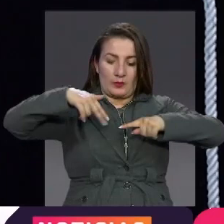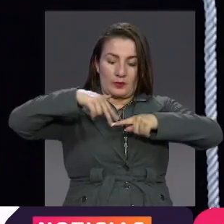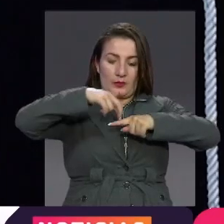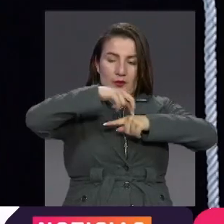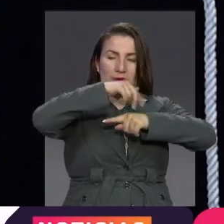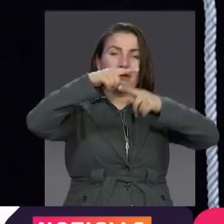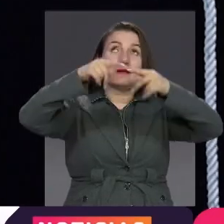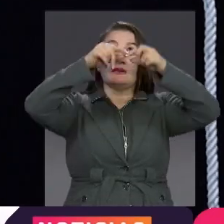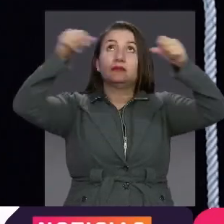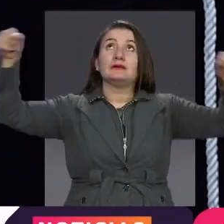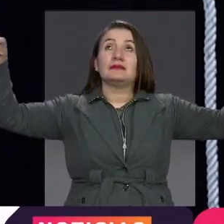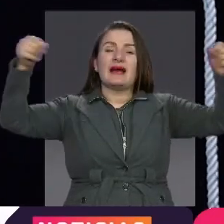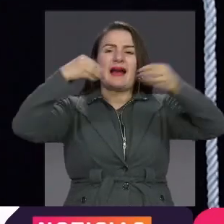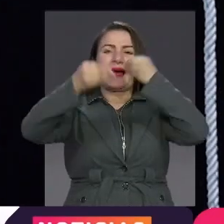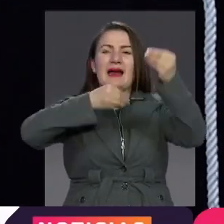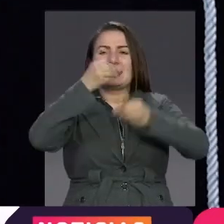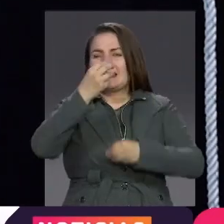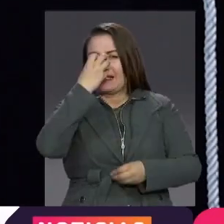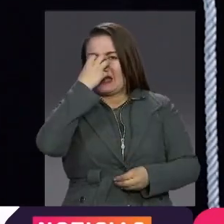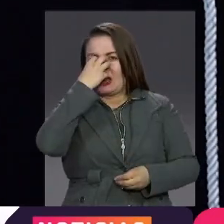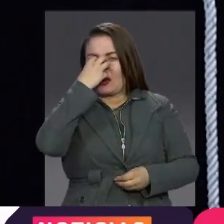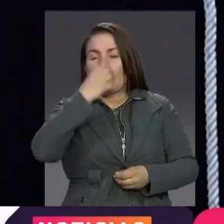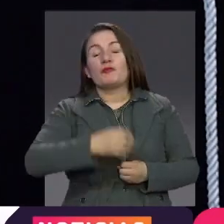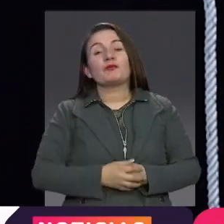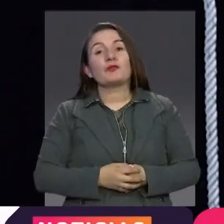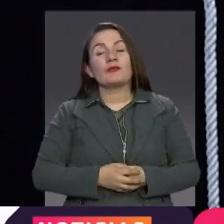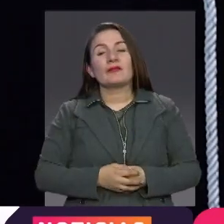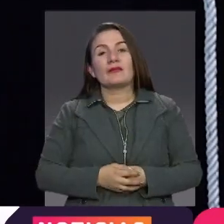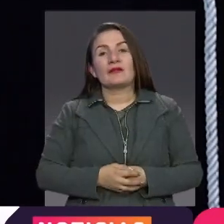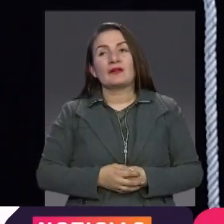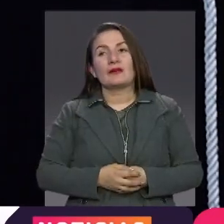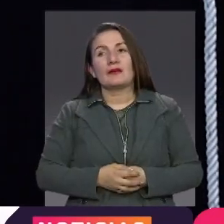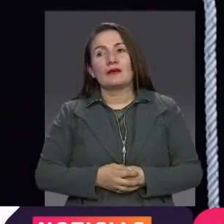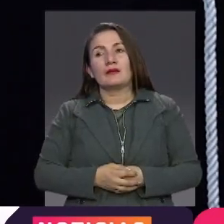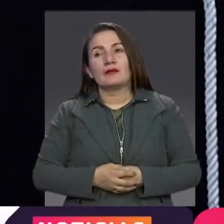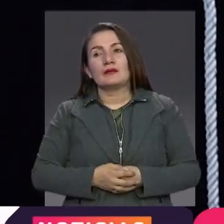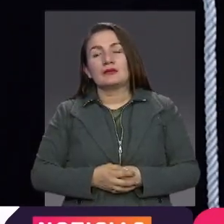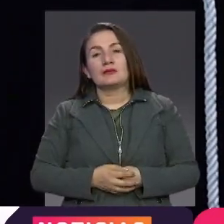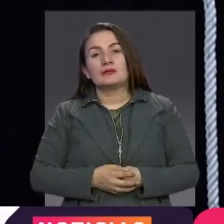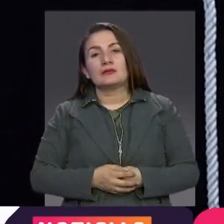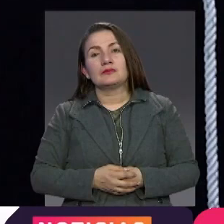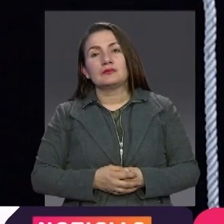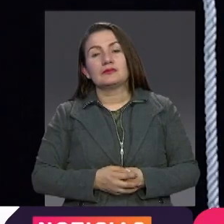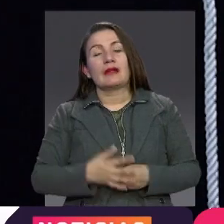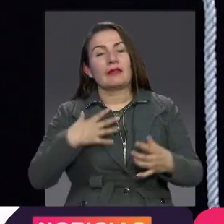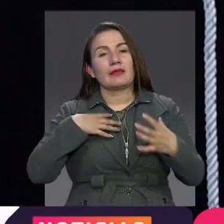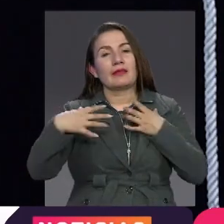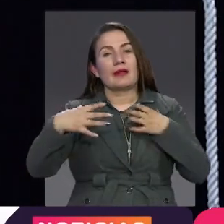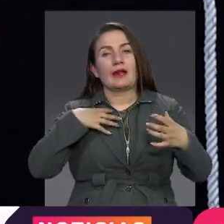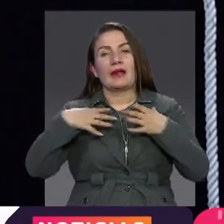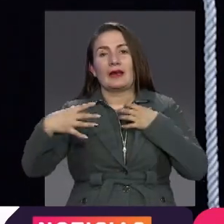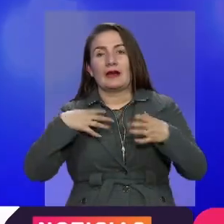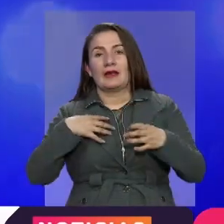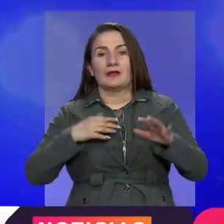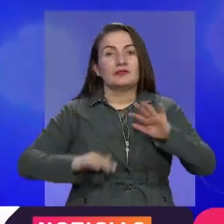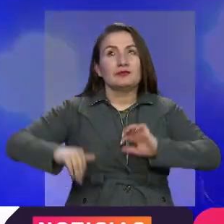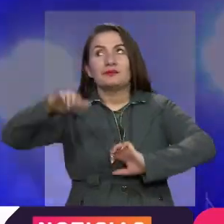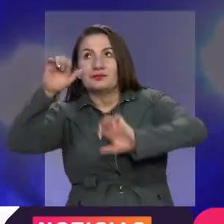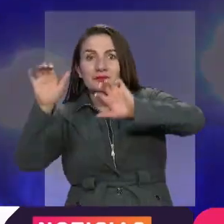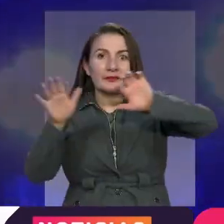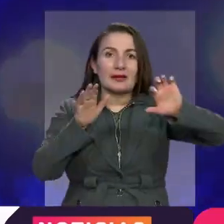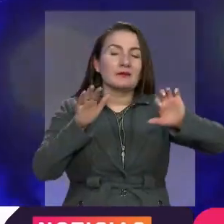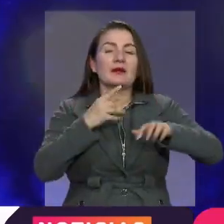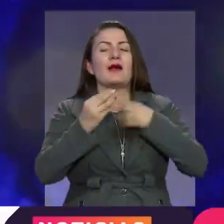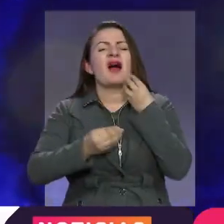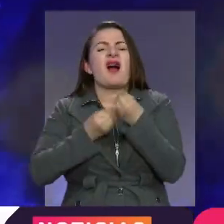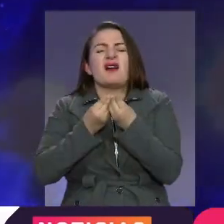indiana y por otro lado que digamos no es técnicas circenses pero es del mundo del teatro que es el mismo corporal dramático malsano es